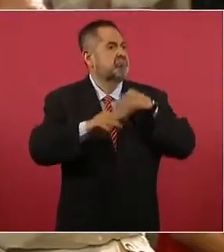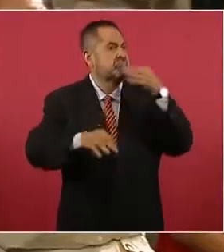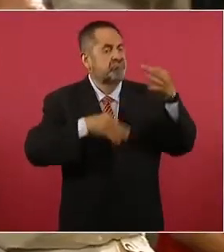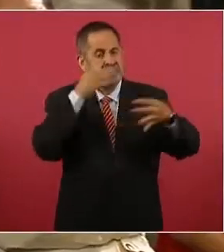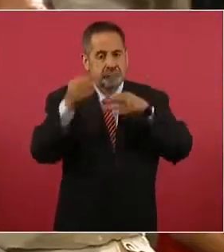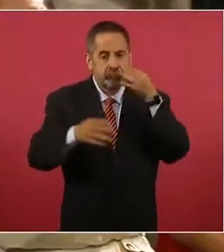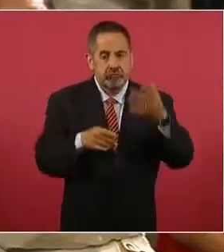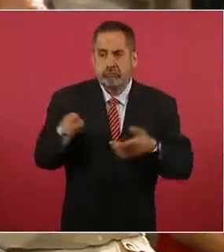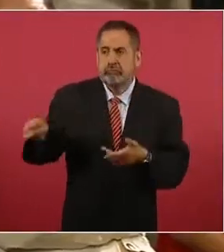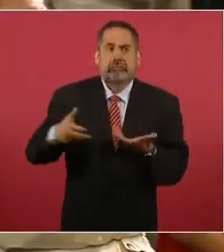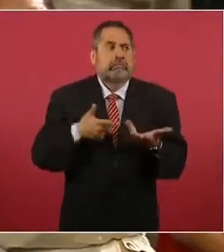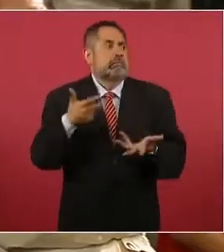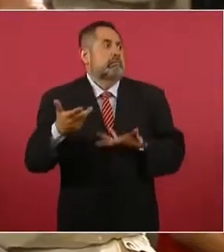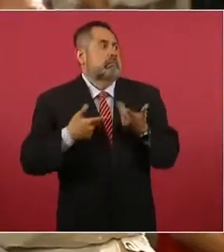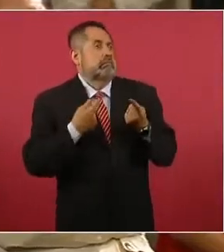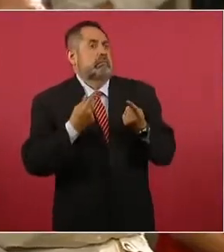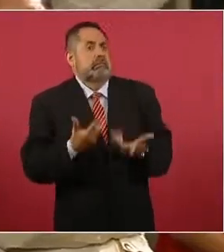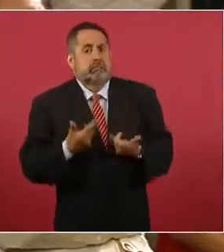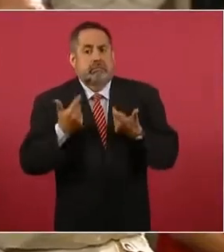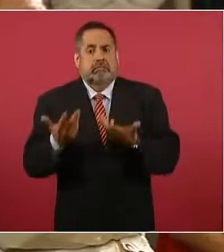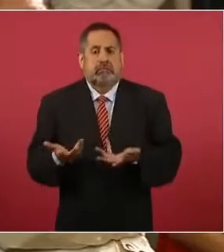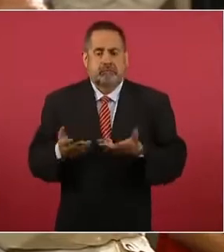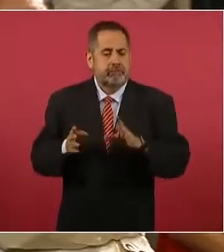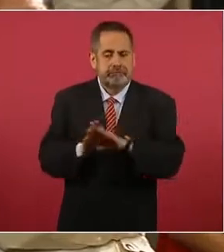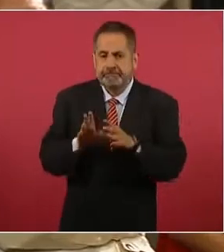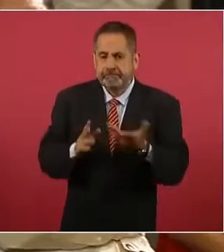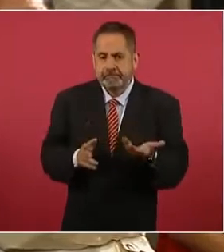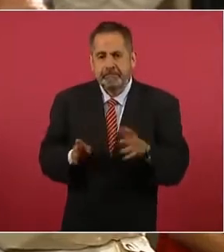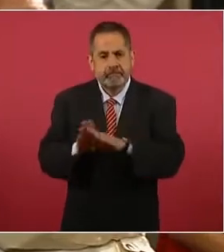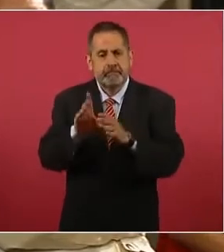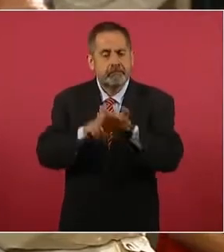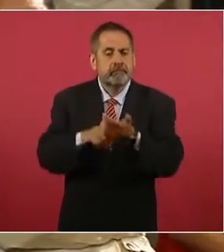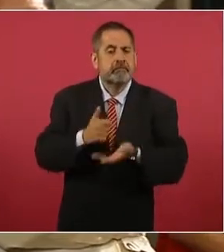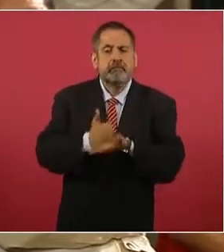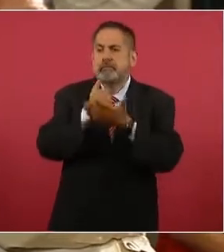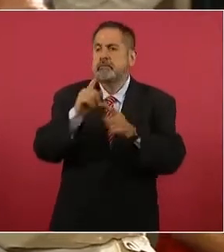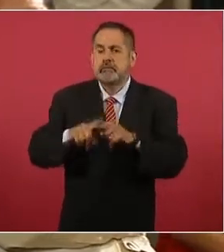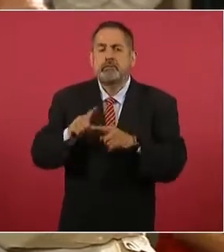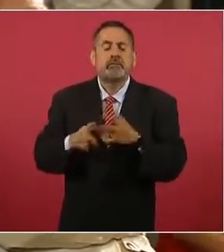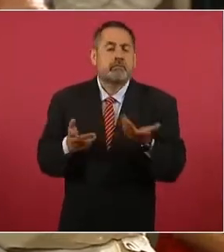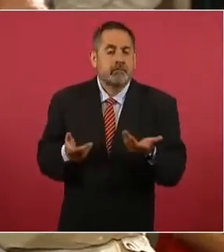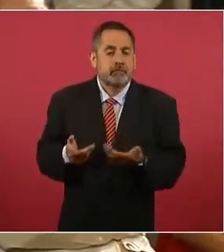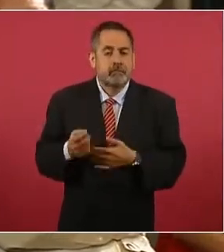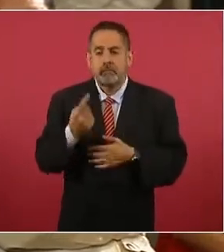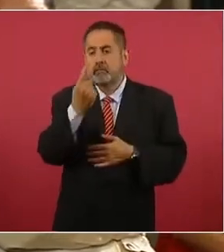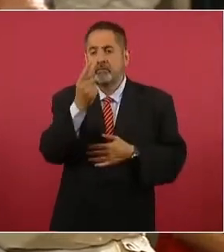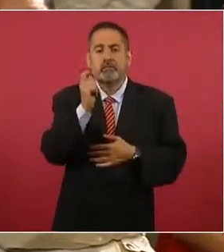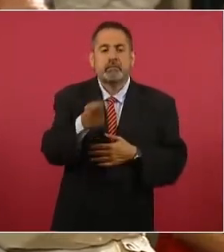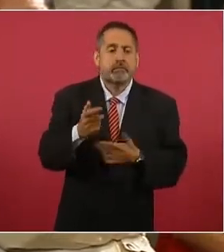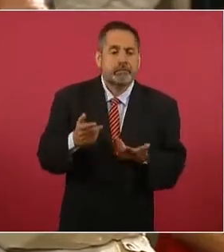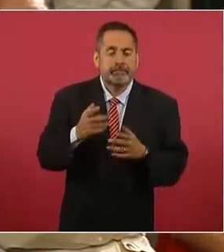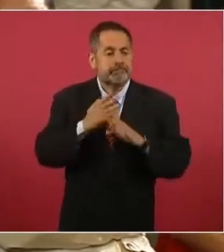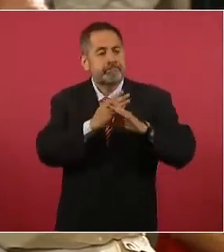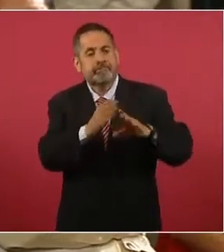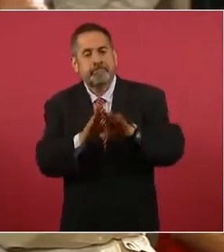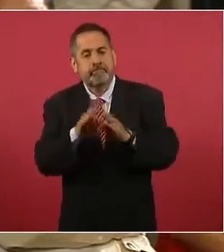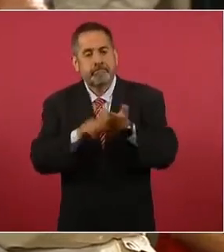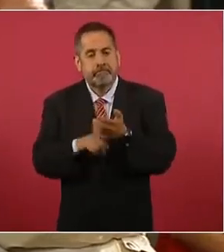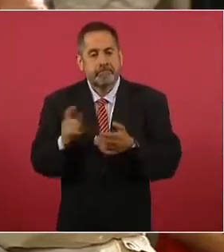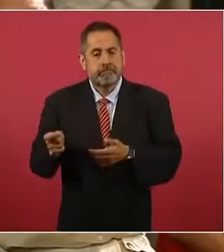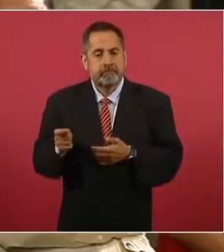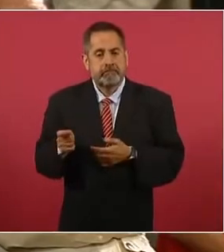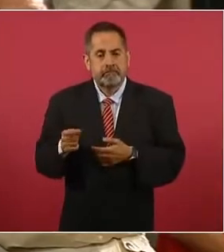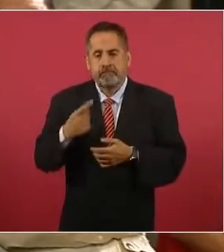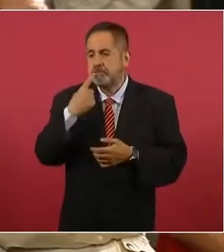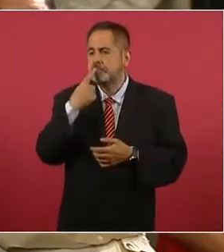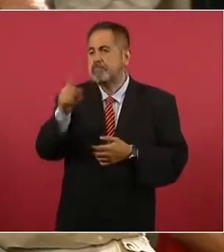personas no saben qué hacer, no saben a dónde acudir. La única forma que tienen de protegerse, por así decirlo, pues es